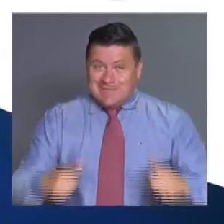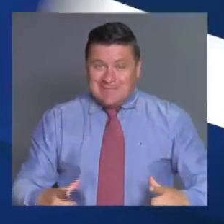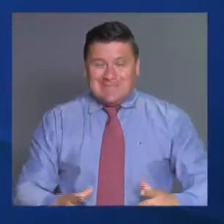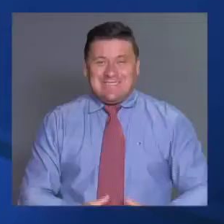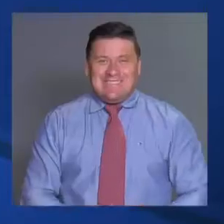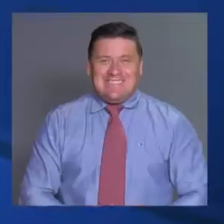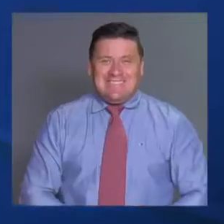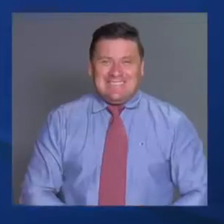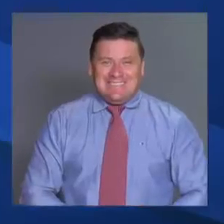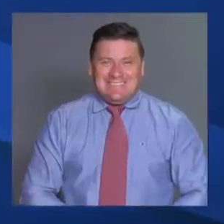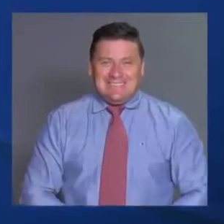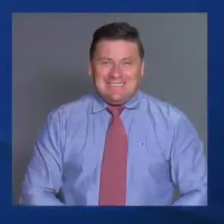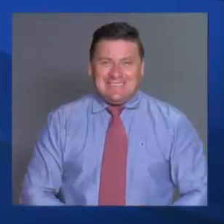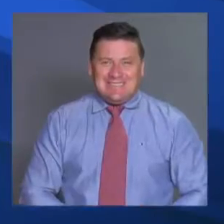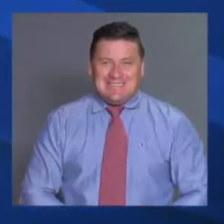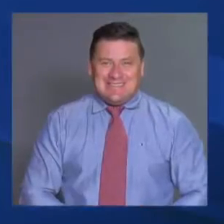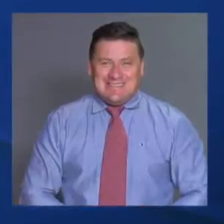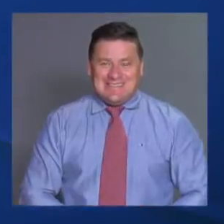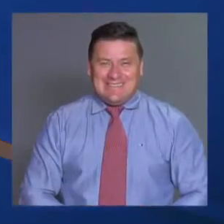pública